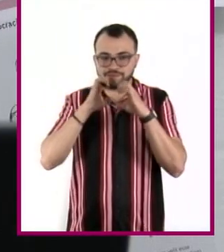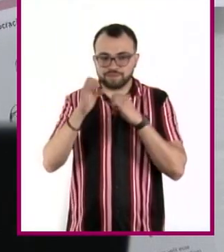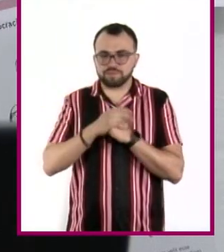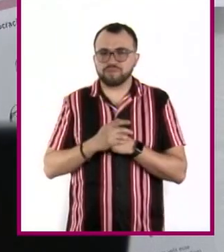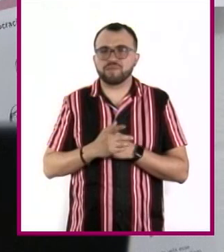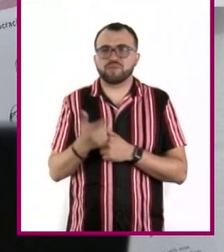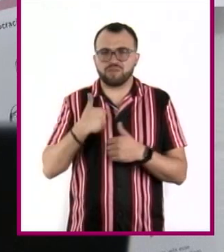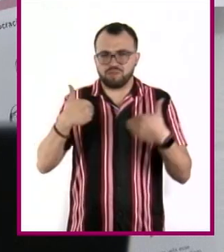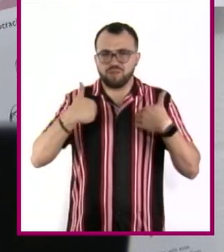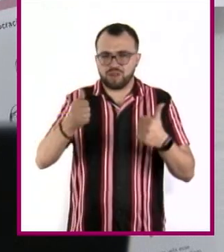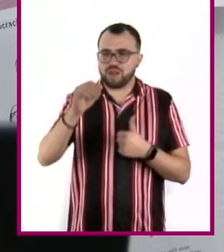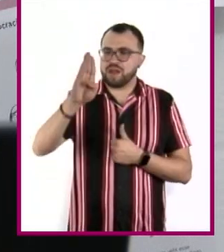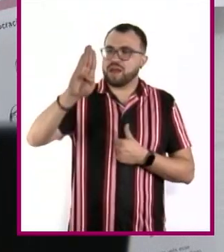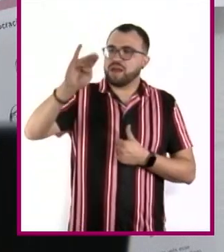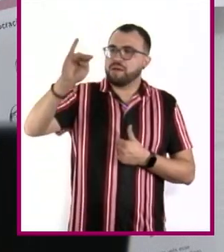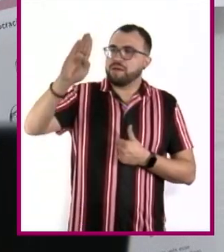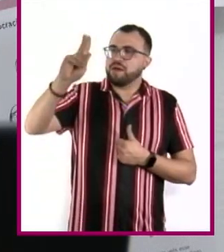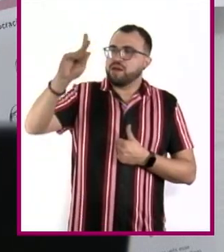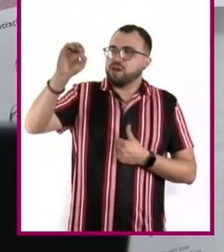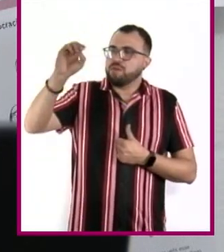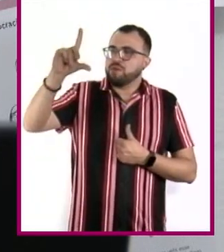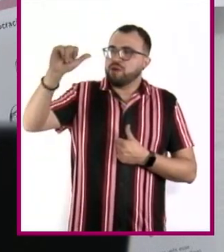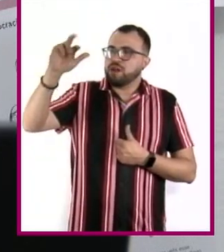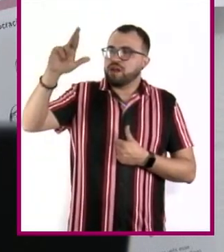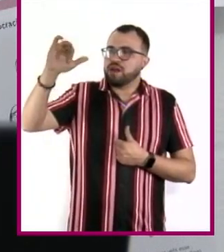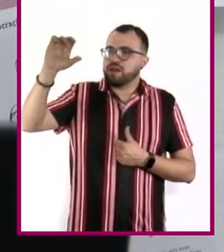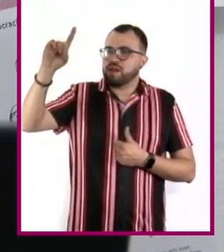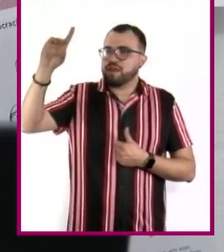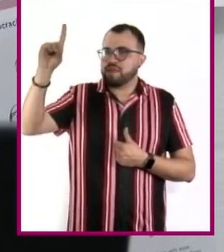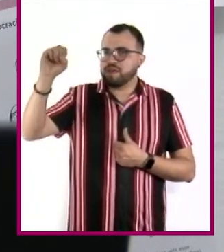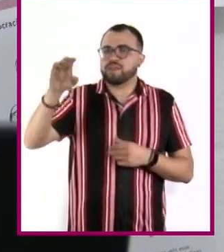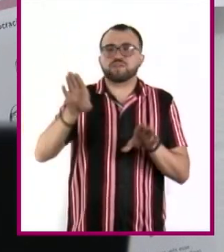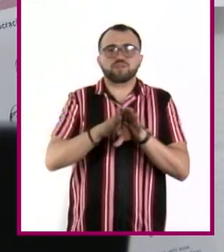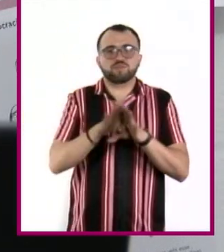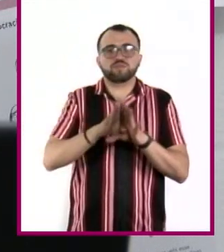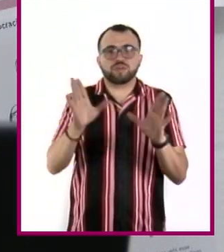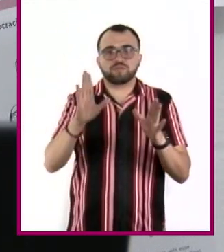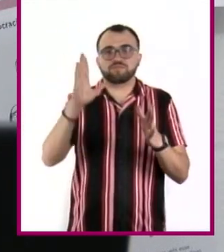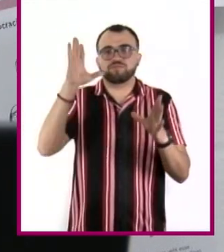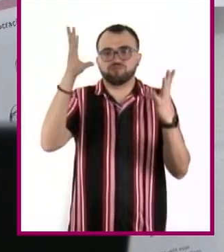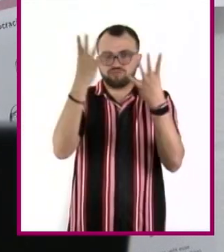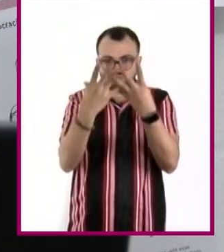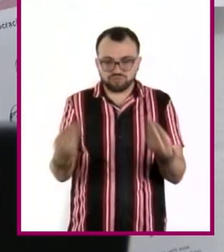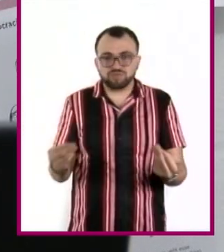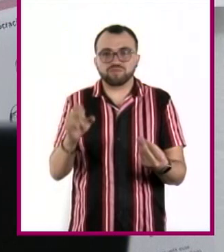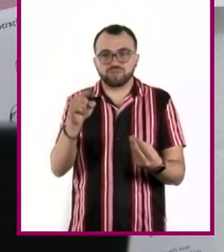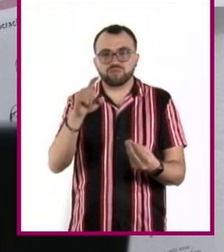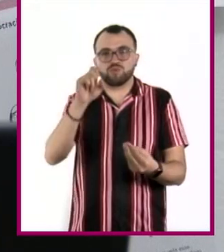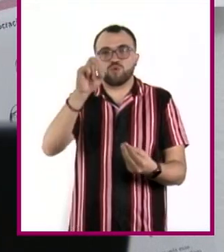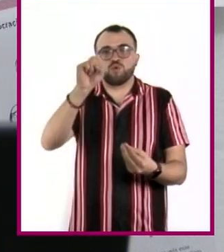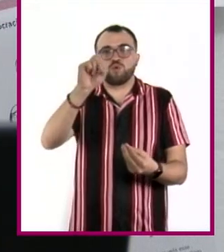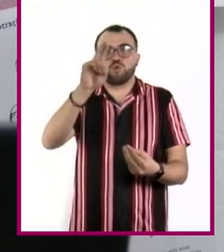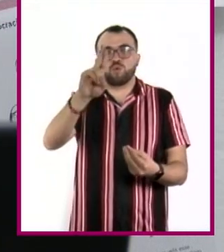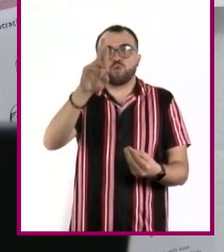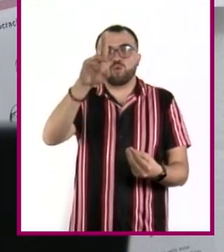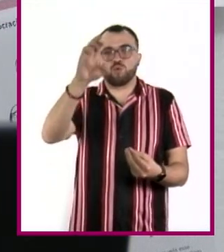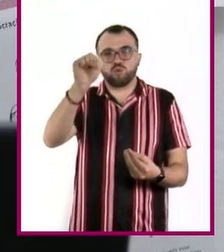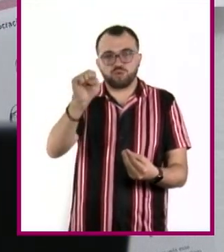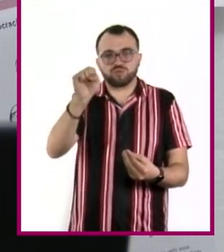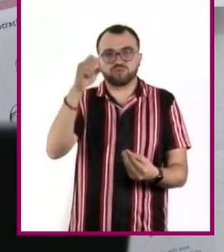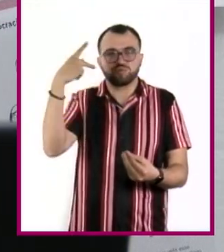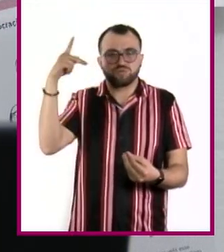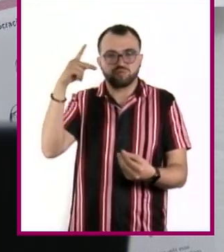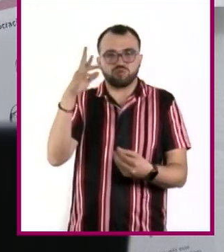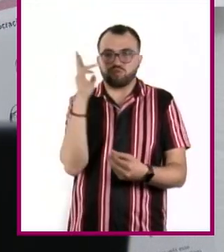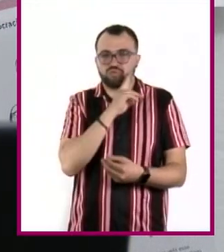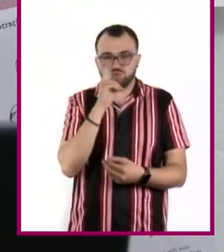Entendemos que la bipolaridad concluyó con la disolución del bloque socialista soviético, pero a partir de ese momento, ¿cómo deben entenderse